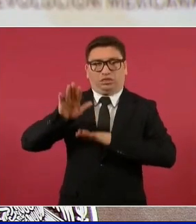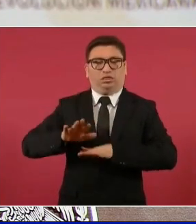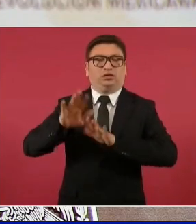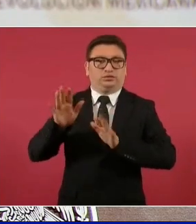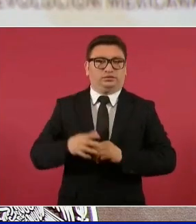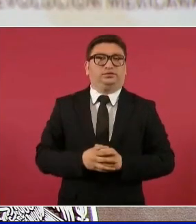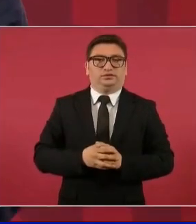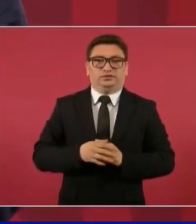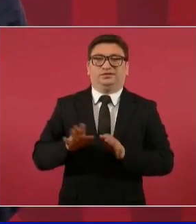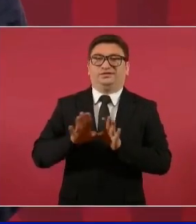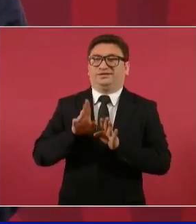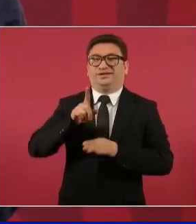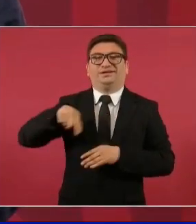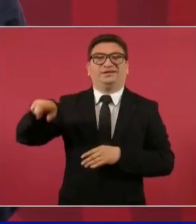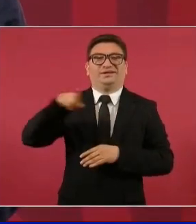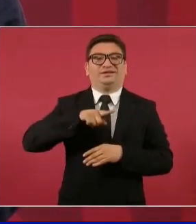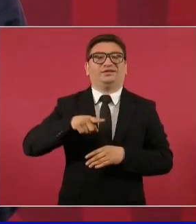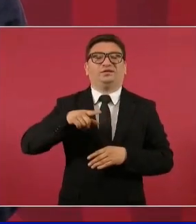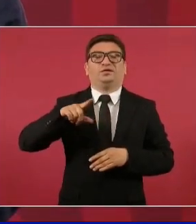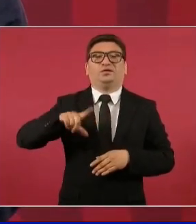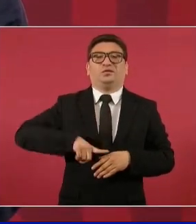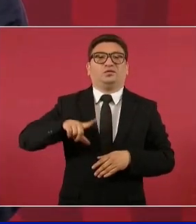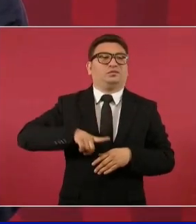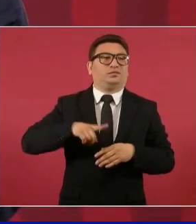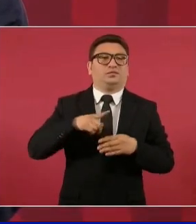les daban negocios,